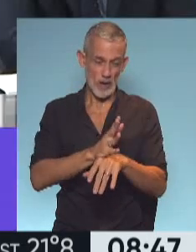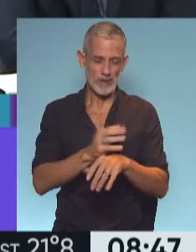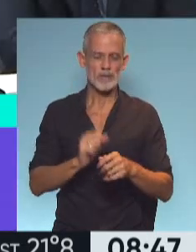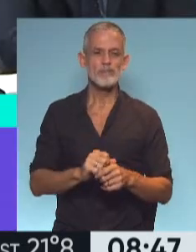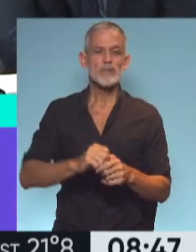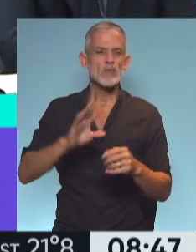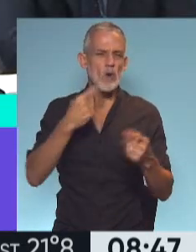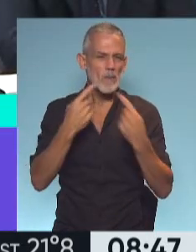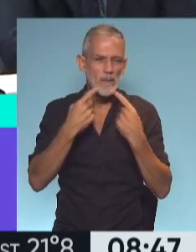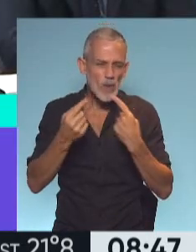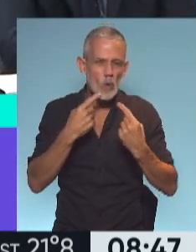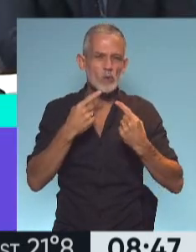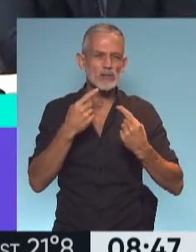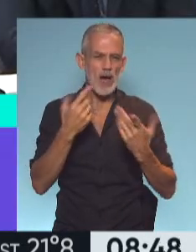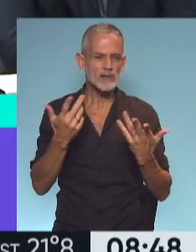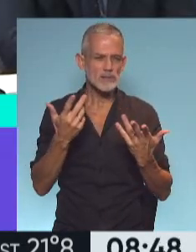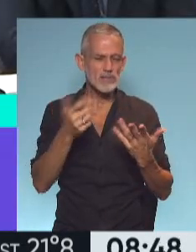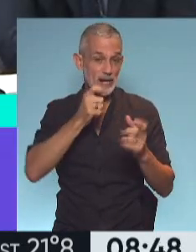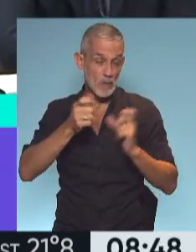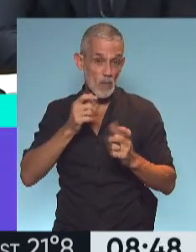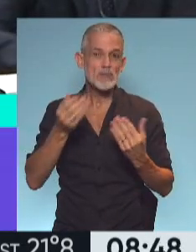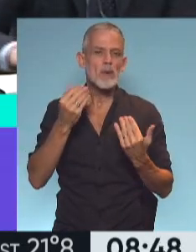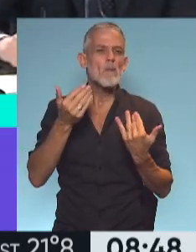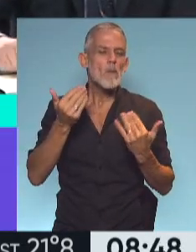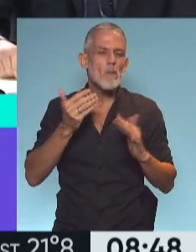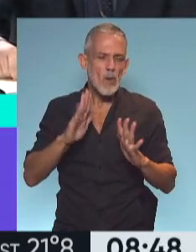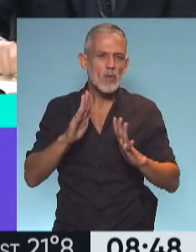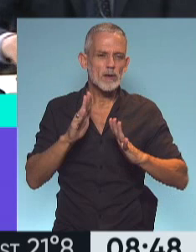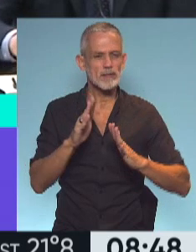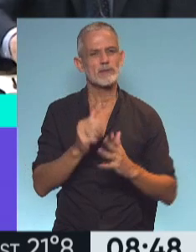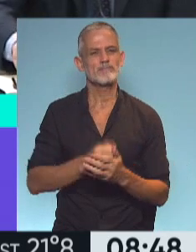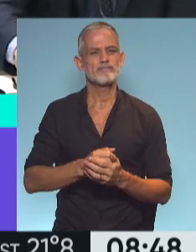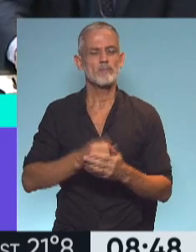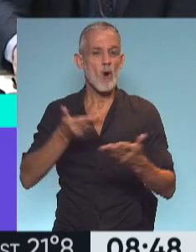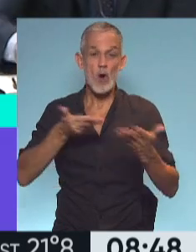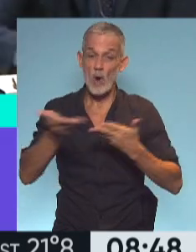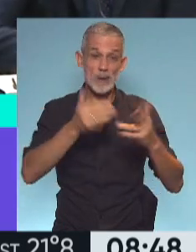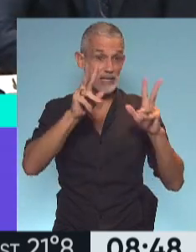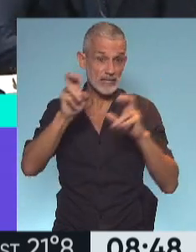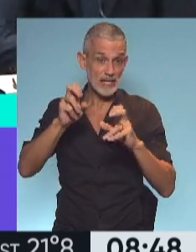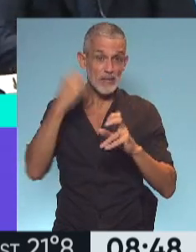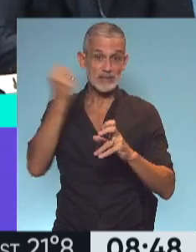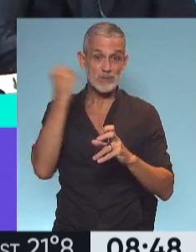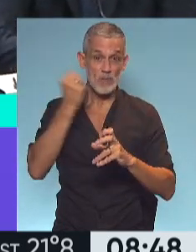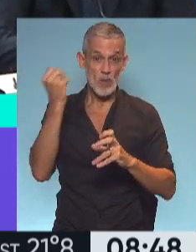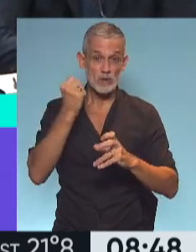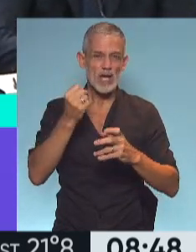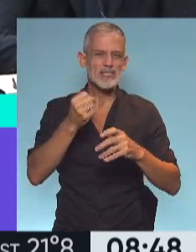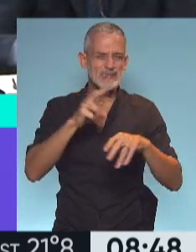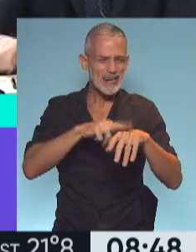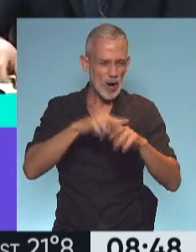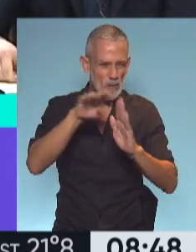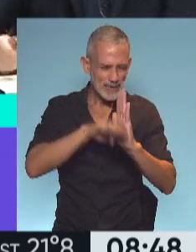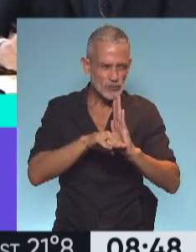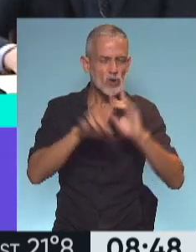intercambio de preguntas, respuestas, para poder compartir sobre todo los temas de interés, además de las recomendaciones